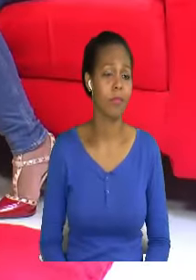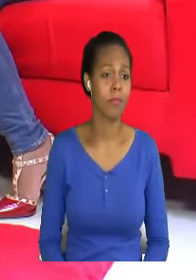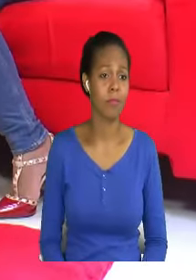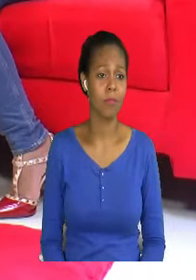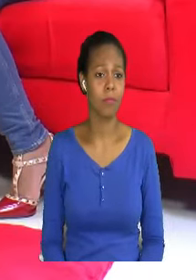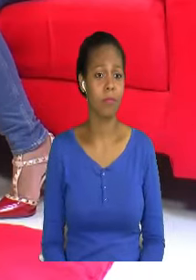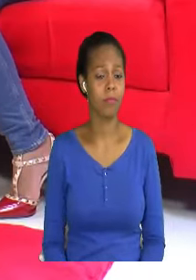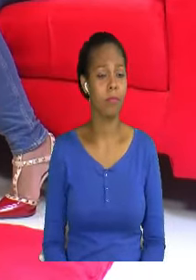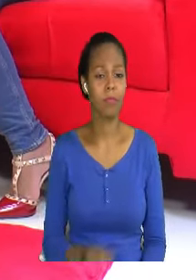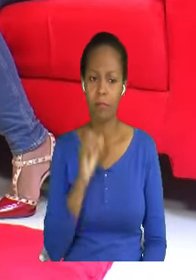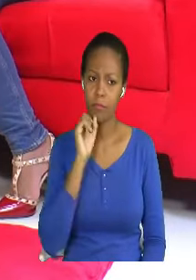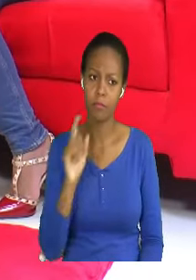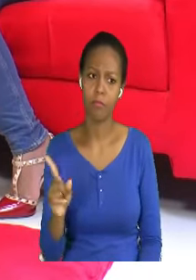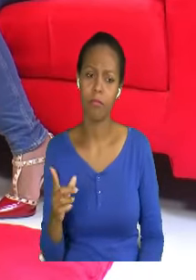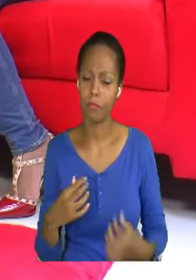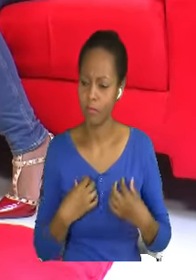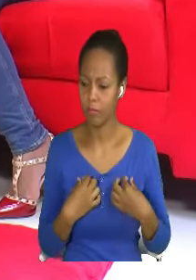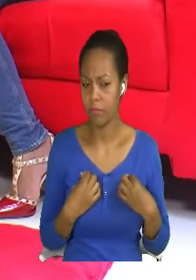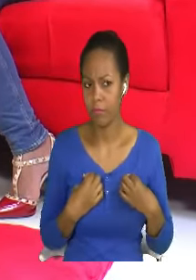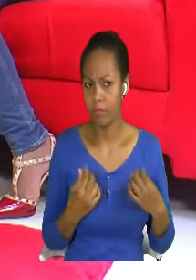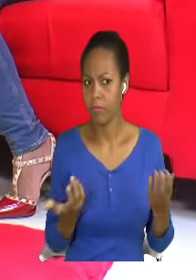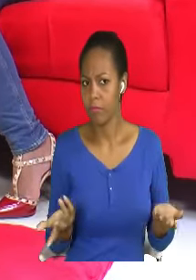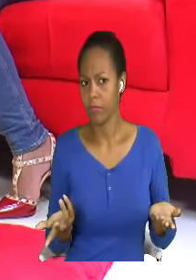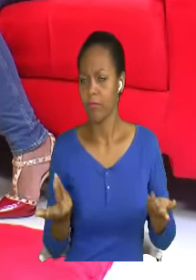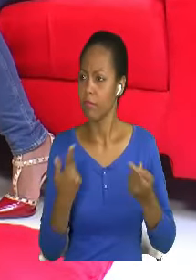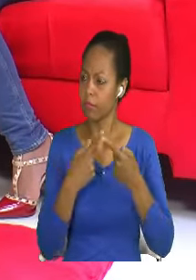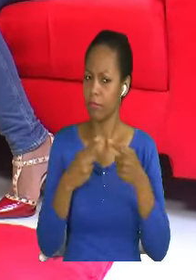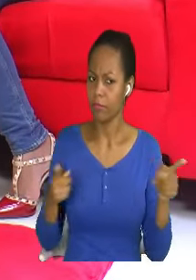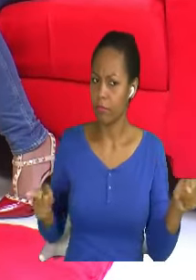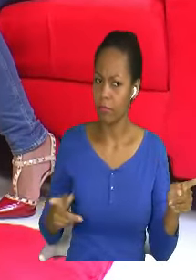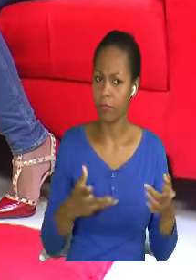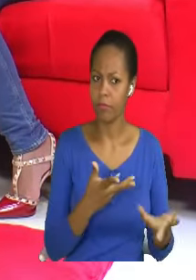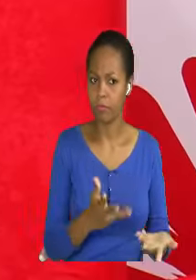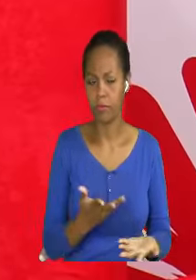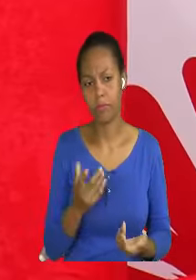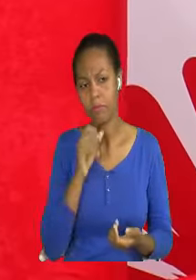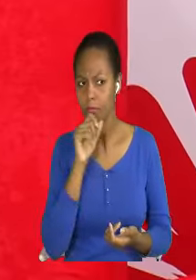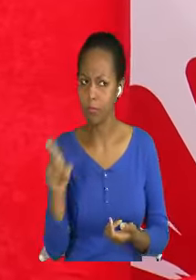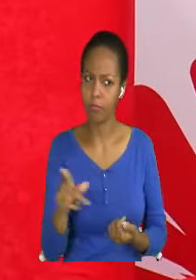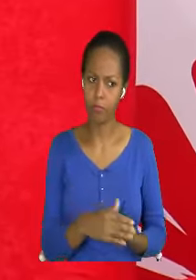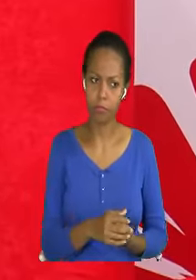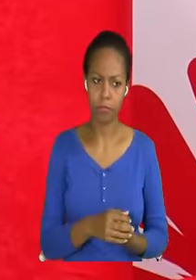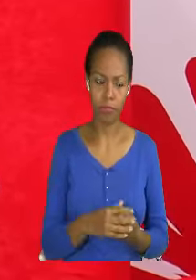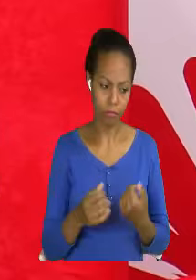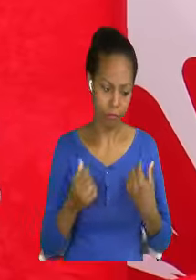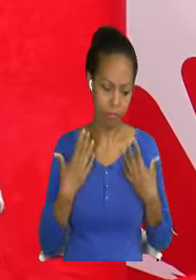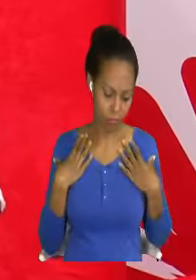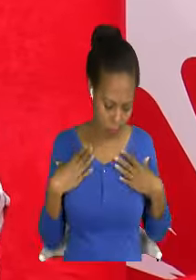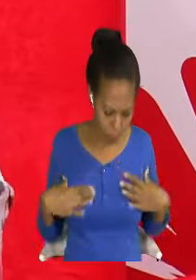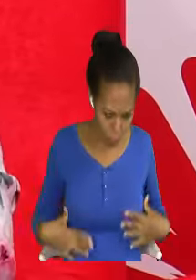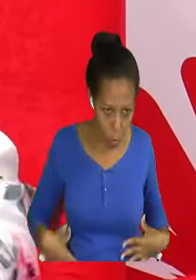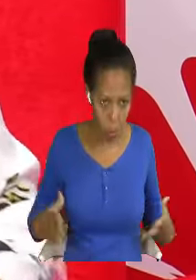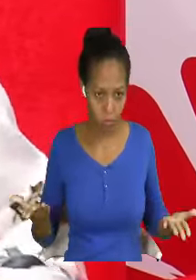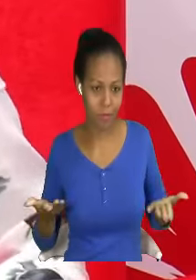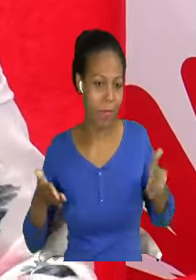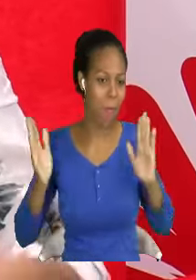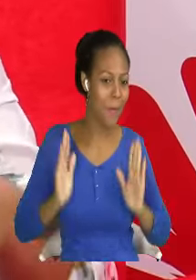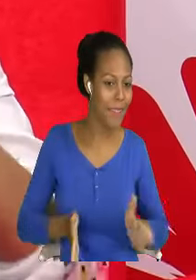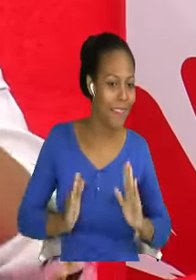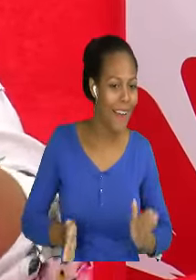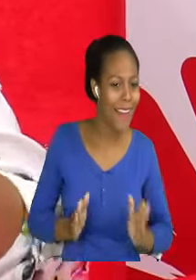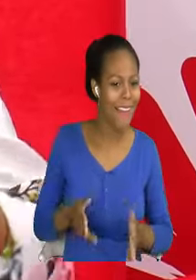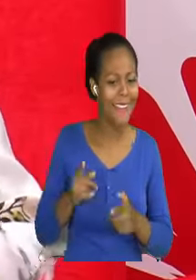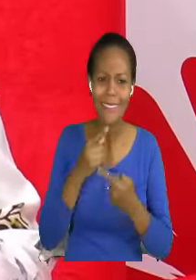menos en ropa, marca la diferencia en todo lo que tiene que ver con sus blusas, con sus pantalones. Nosotros vemos aquí